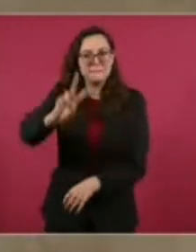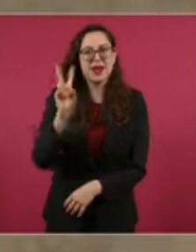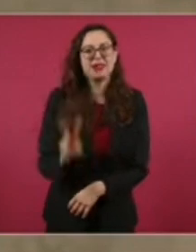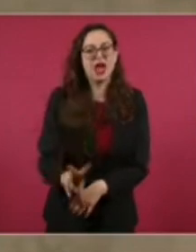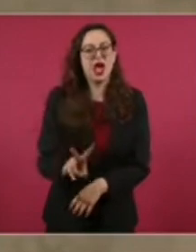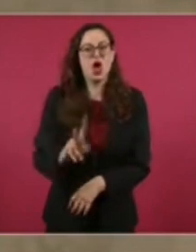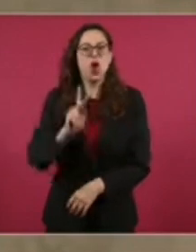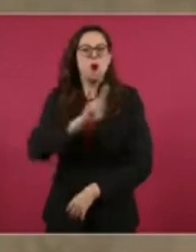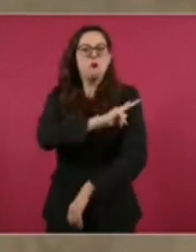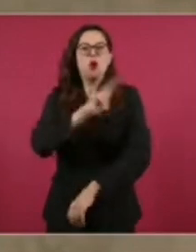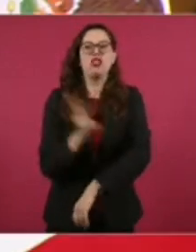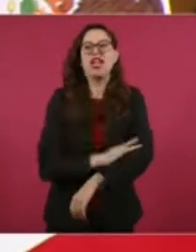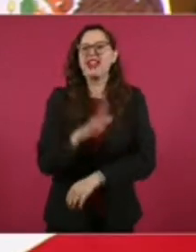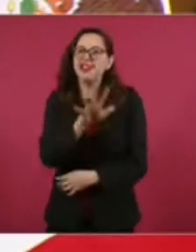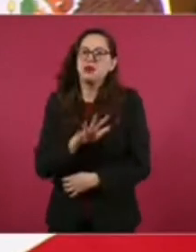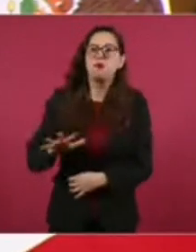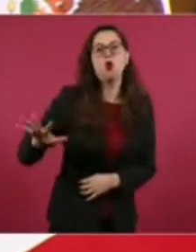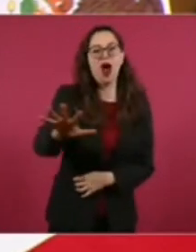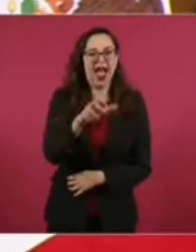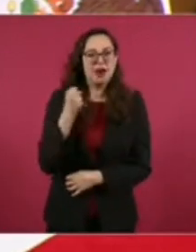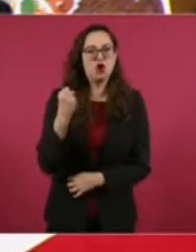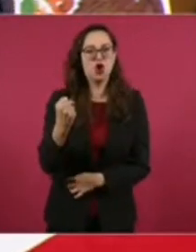poder del pueblo.